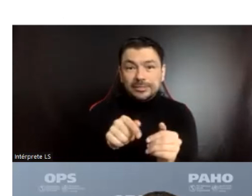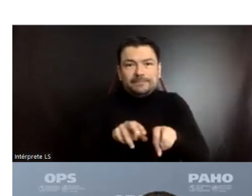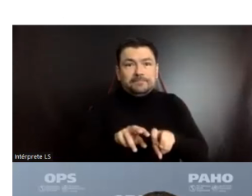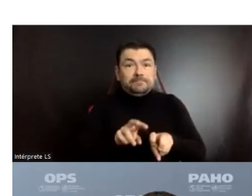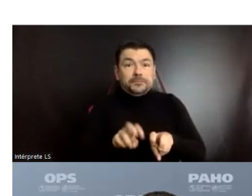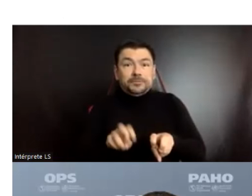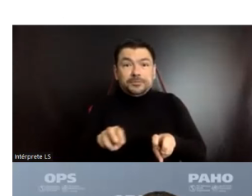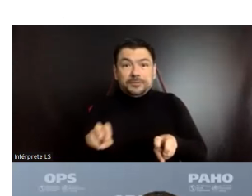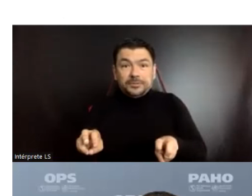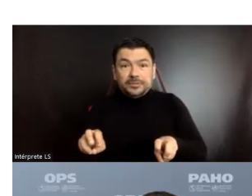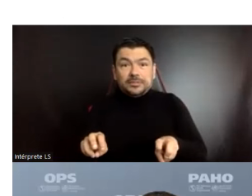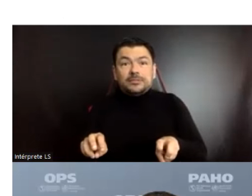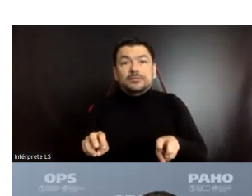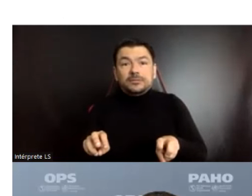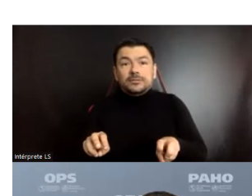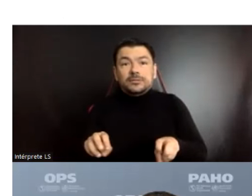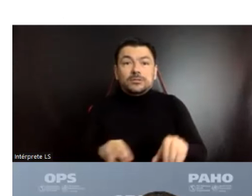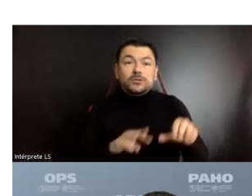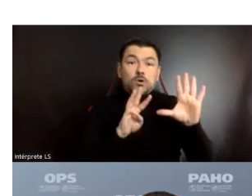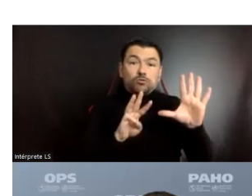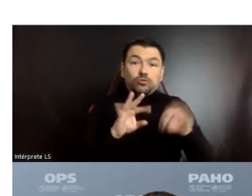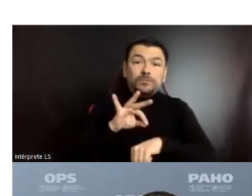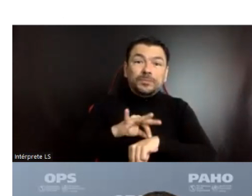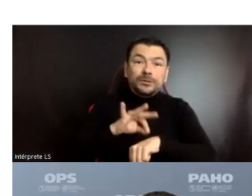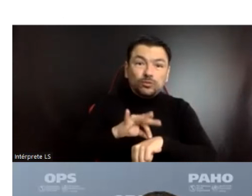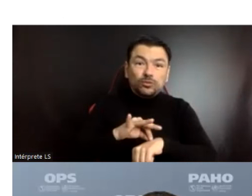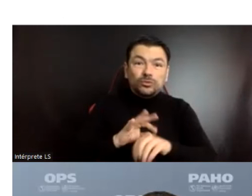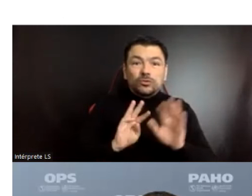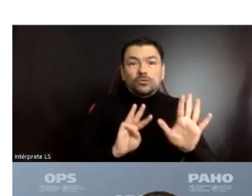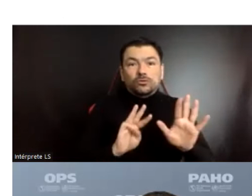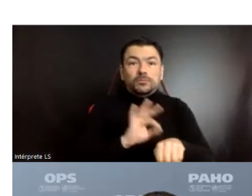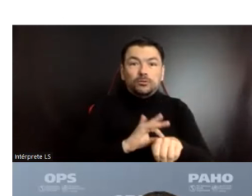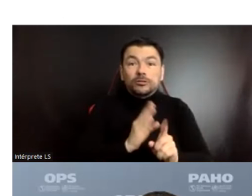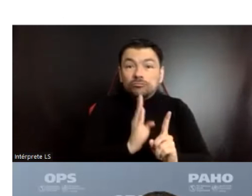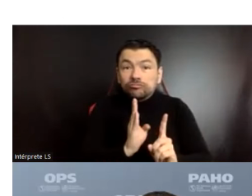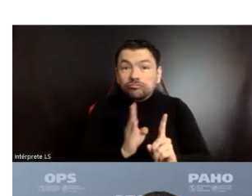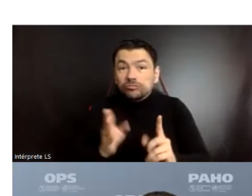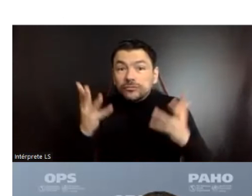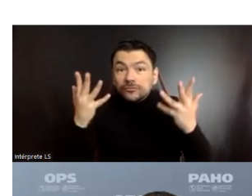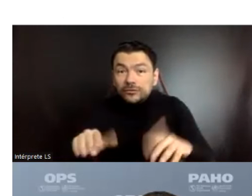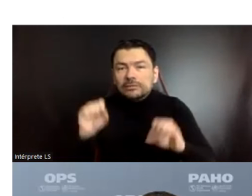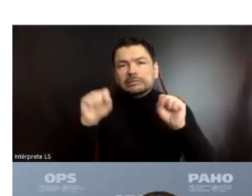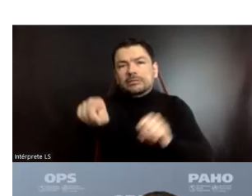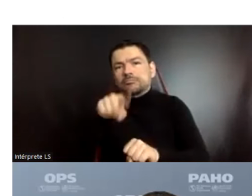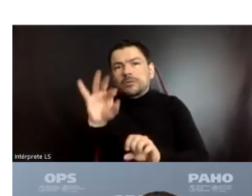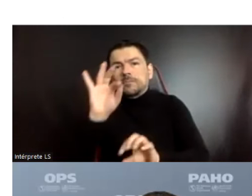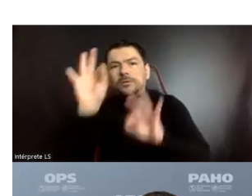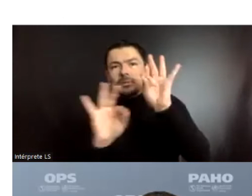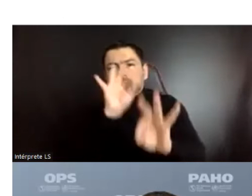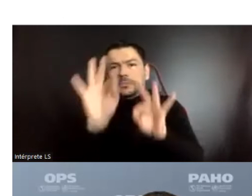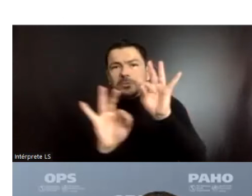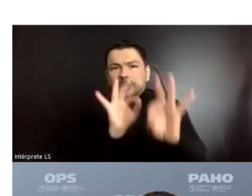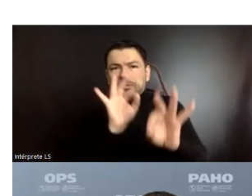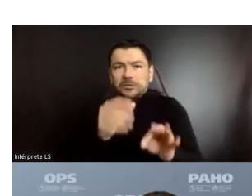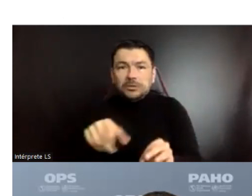por 8 minutos y a la final yo tomo preguntas y respuestas cuando terminen sus presentaciones. Si tienen preguntas que hacer, tengan en